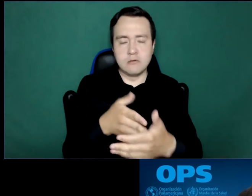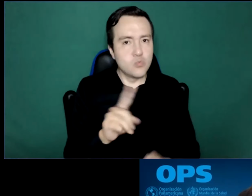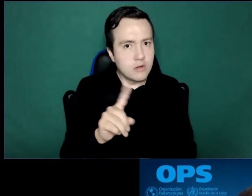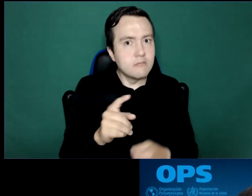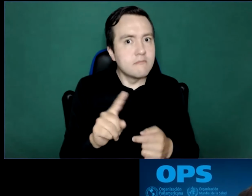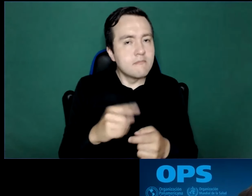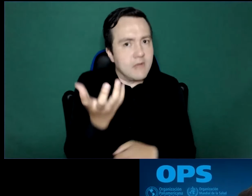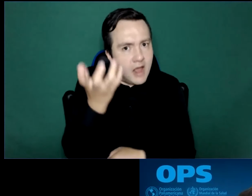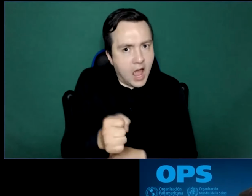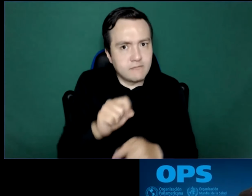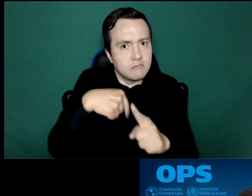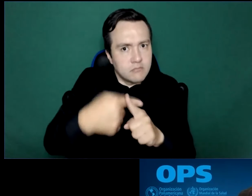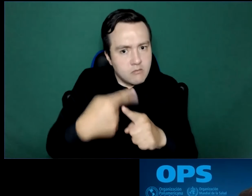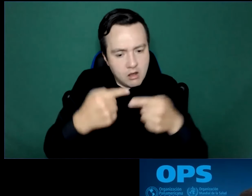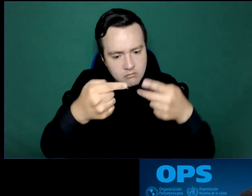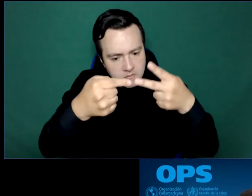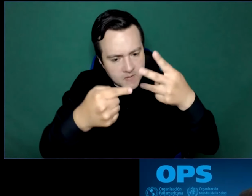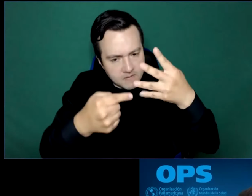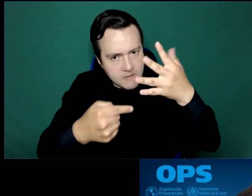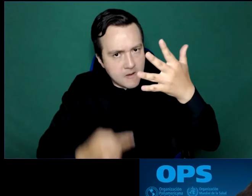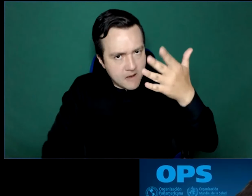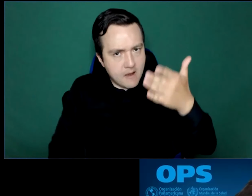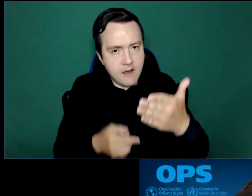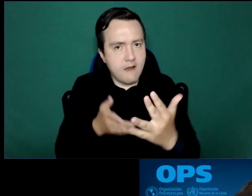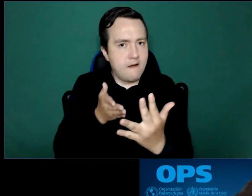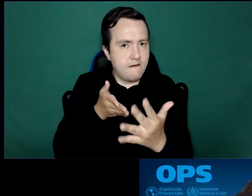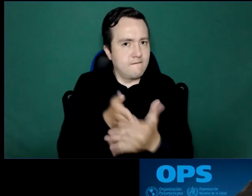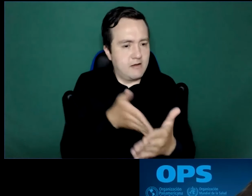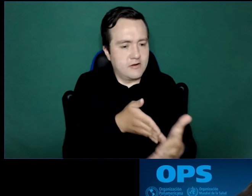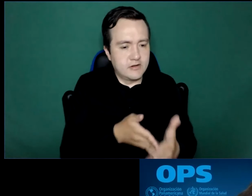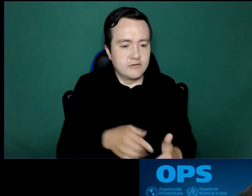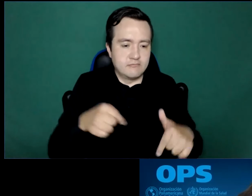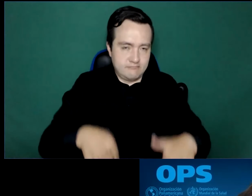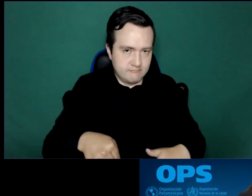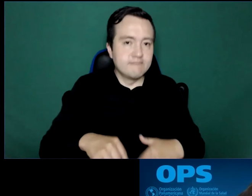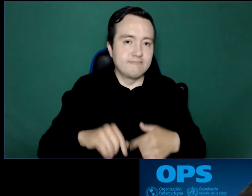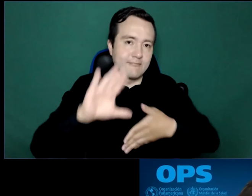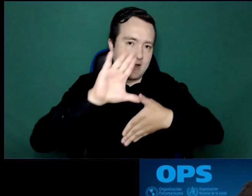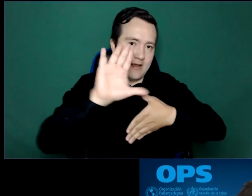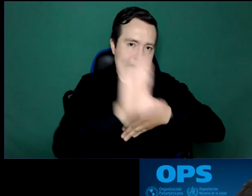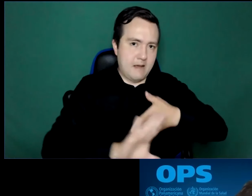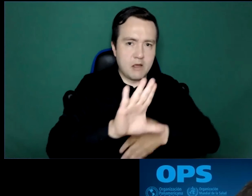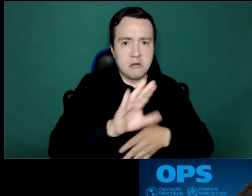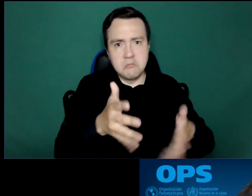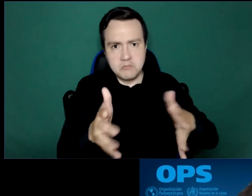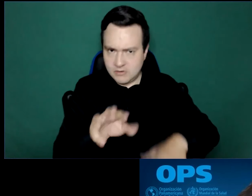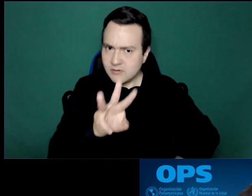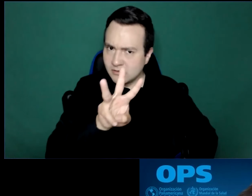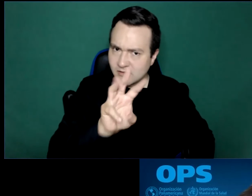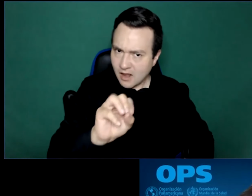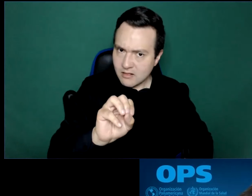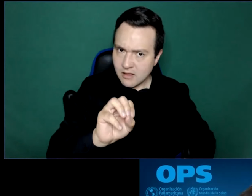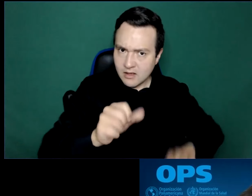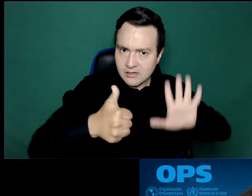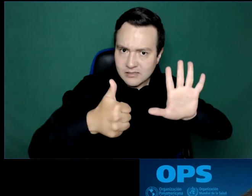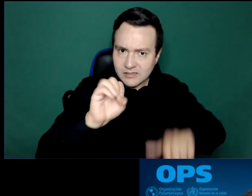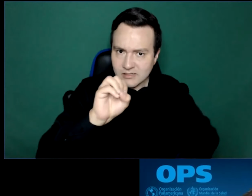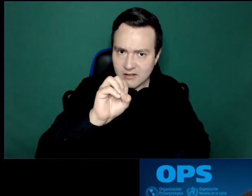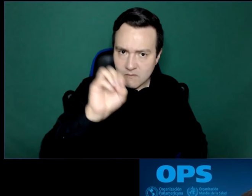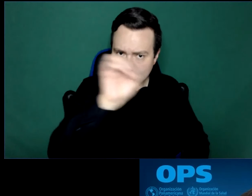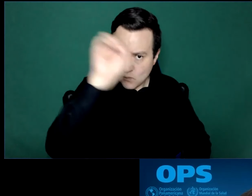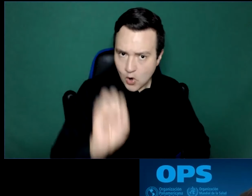servicios de salud en la región de las Américas, que llega de 30 a 60% del financiamiento de